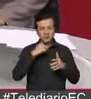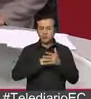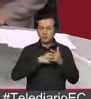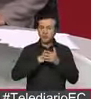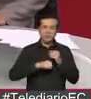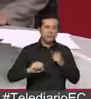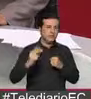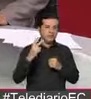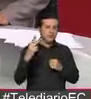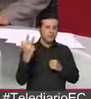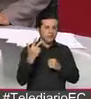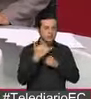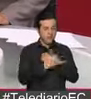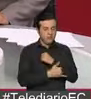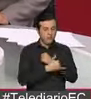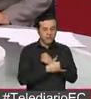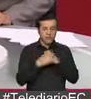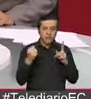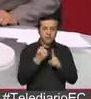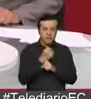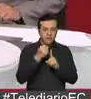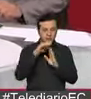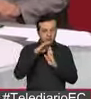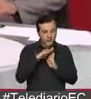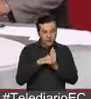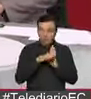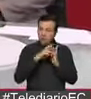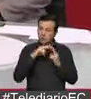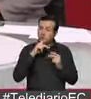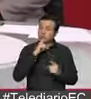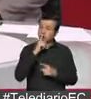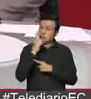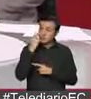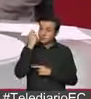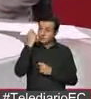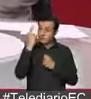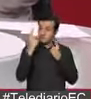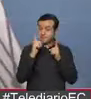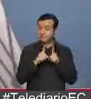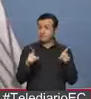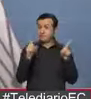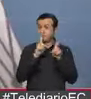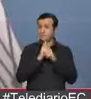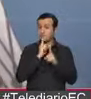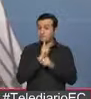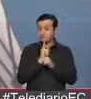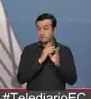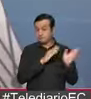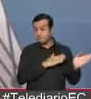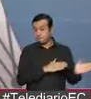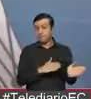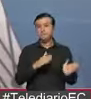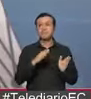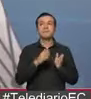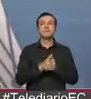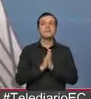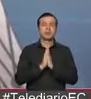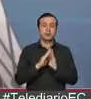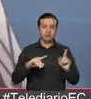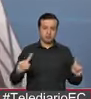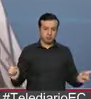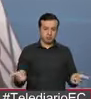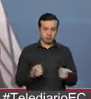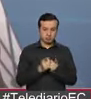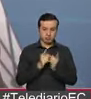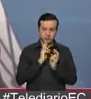el segundo tercer país menos violento de la región interesantes cifras datos y quisiera pedirle que acordemos un